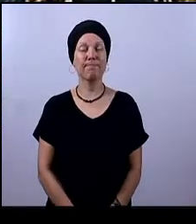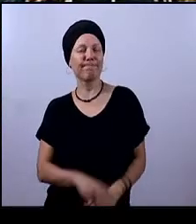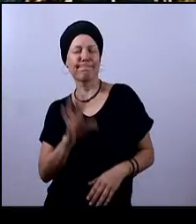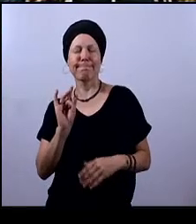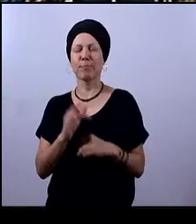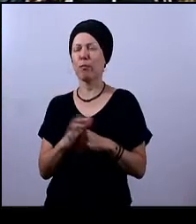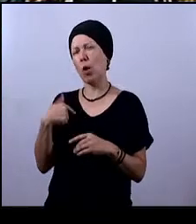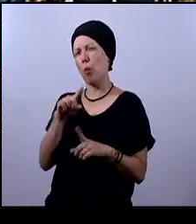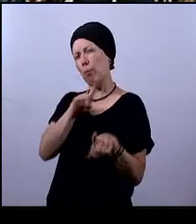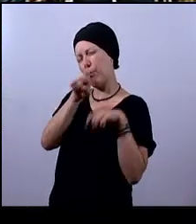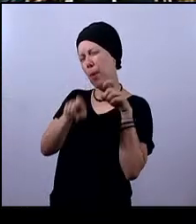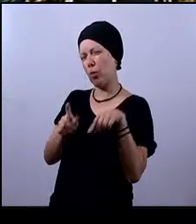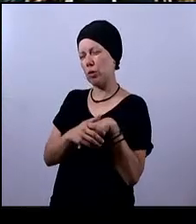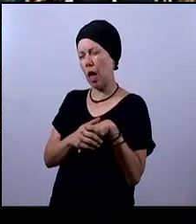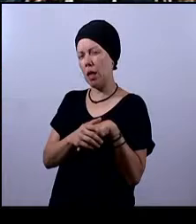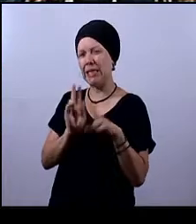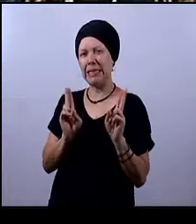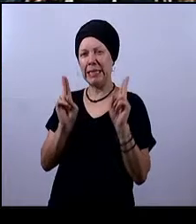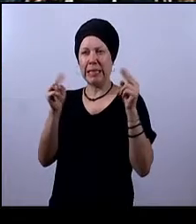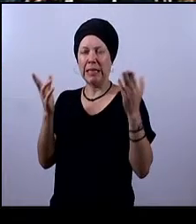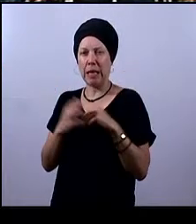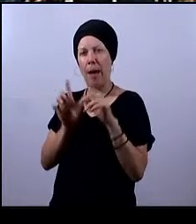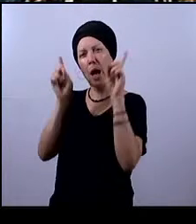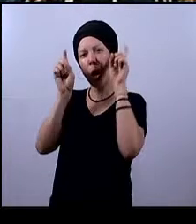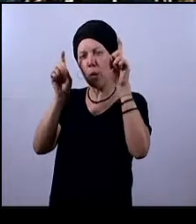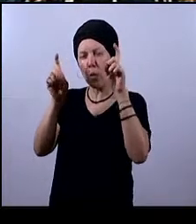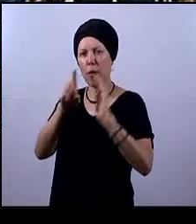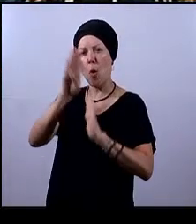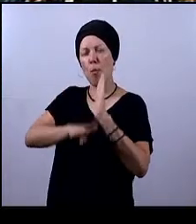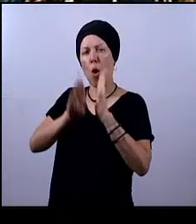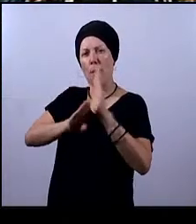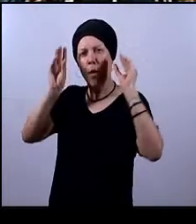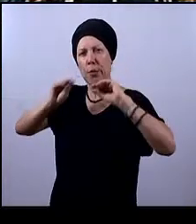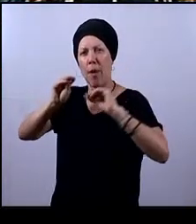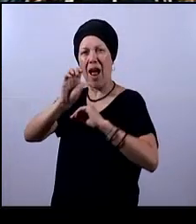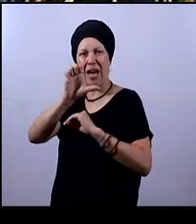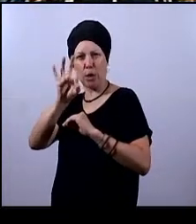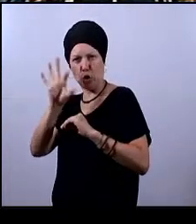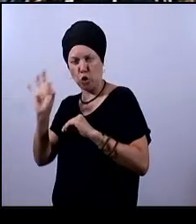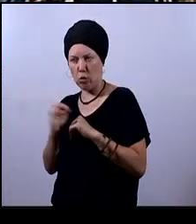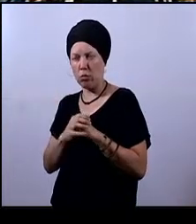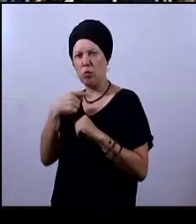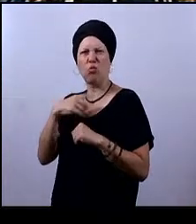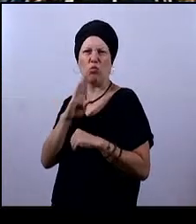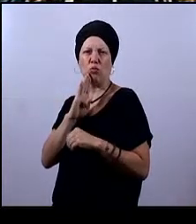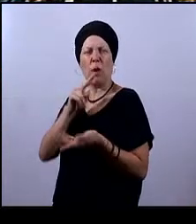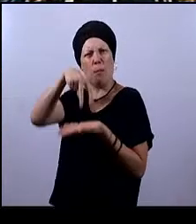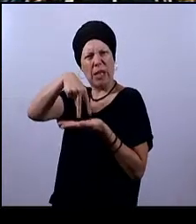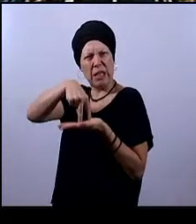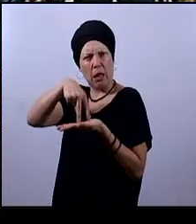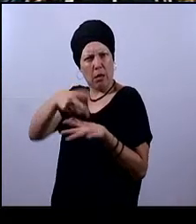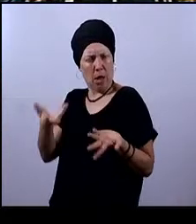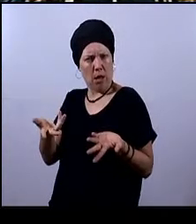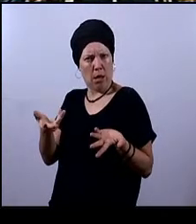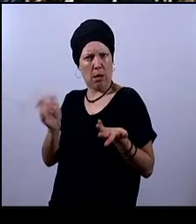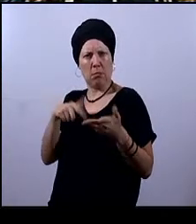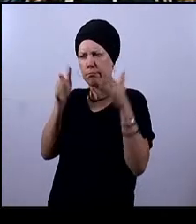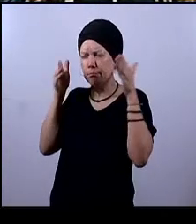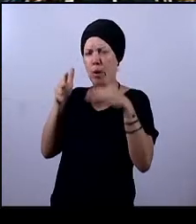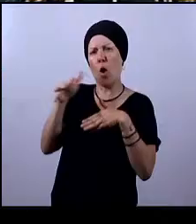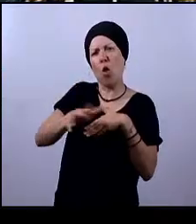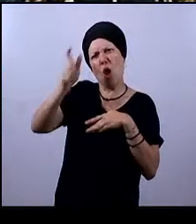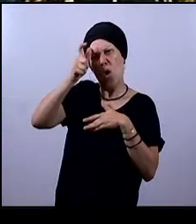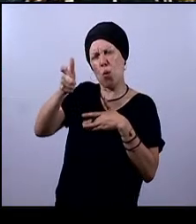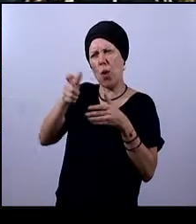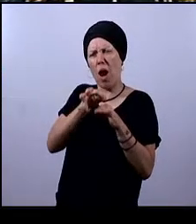Sí, yo tenía una pregunta con respecto a educación, al programa formativo de la ESO. Ha dicho que va a ser presencial, va destinado a zonas rurales